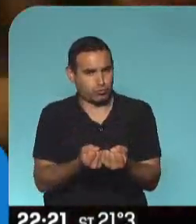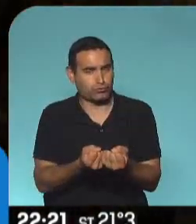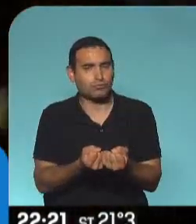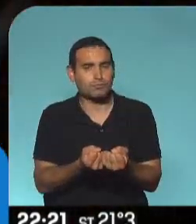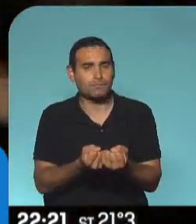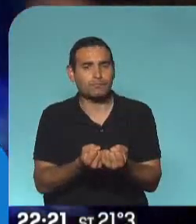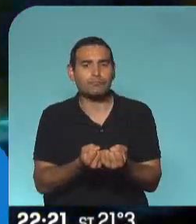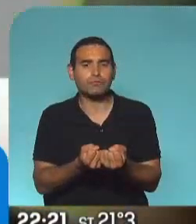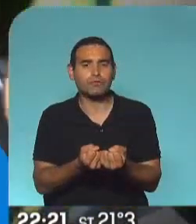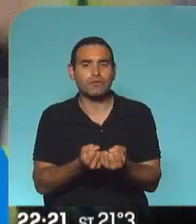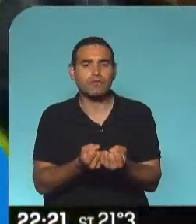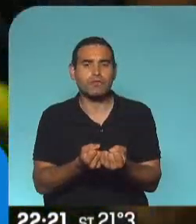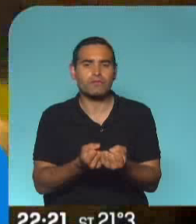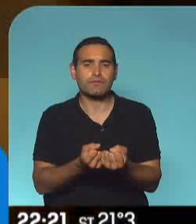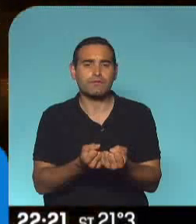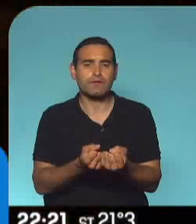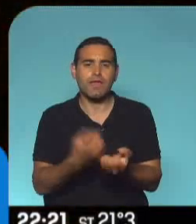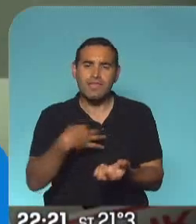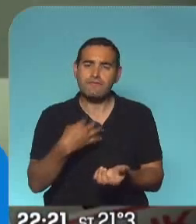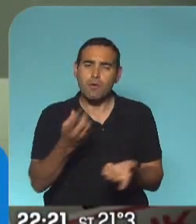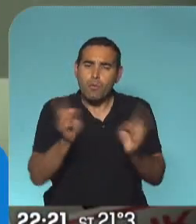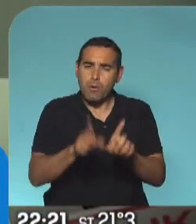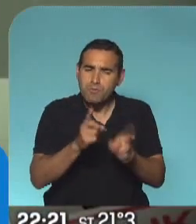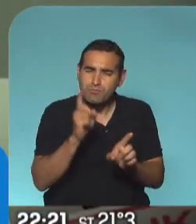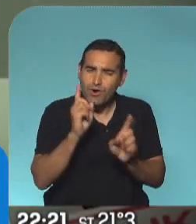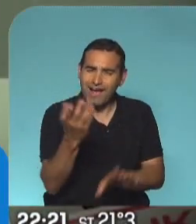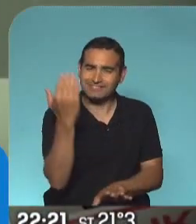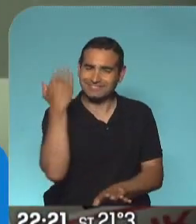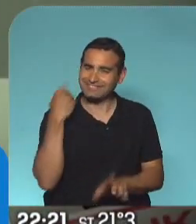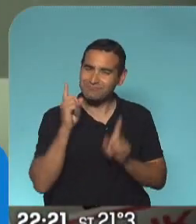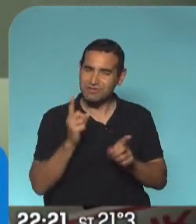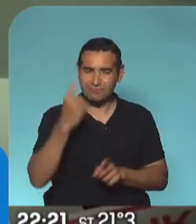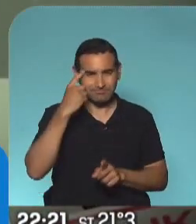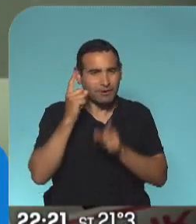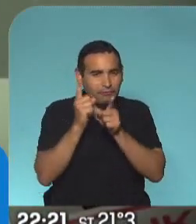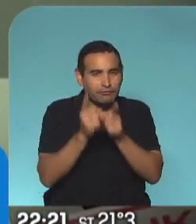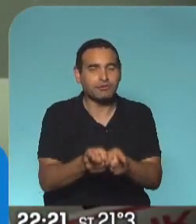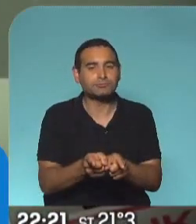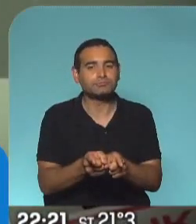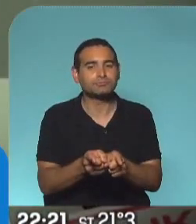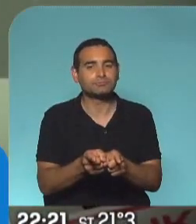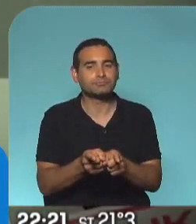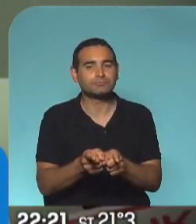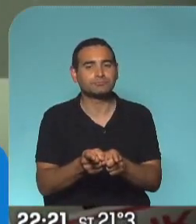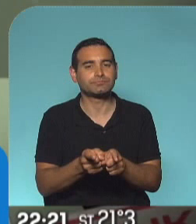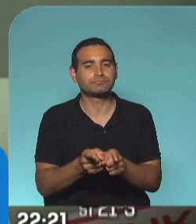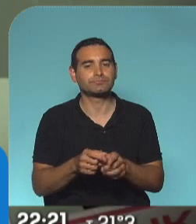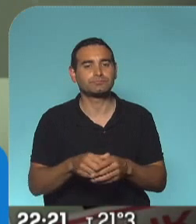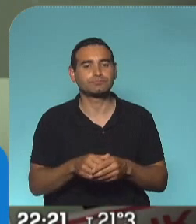support, and we have to always go back to our origin,